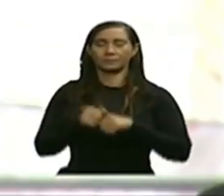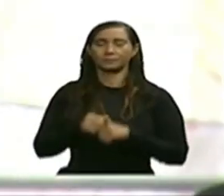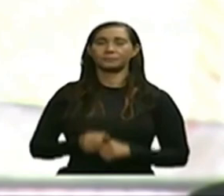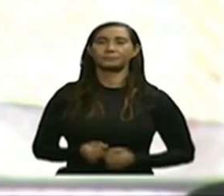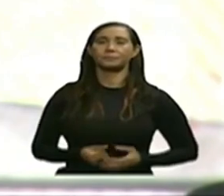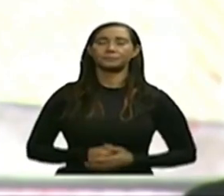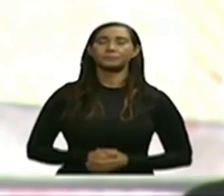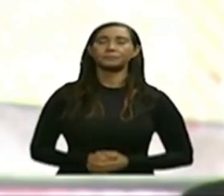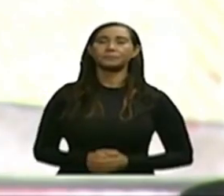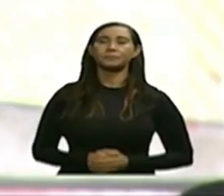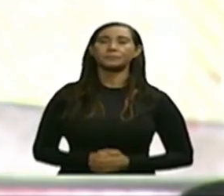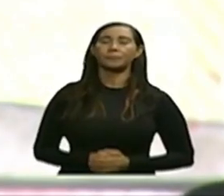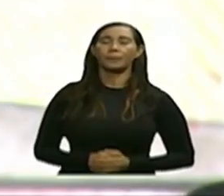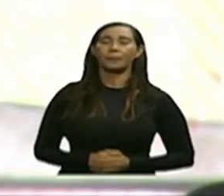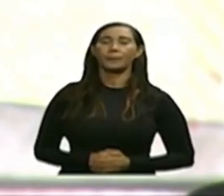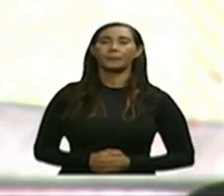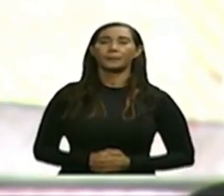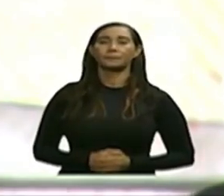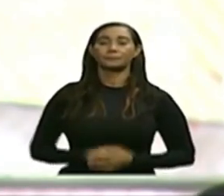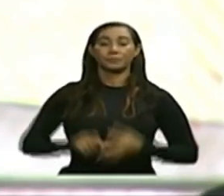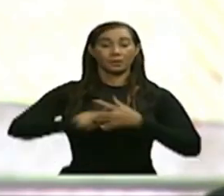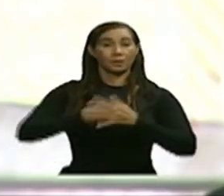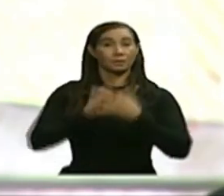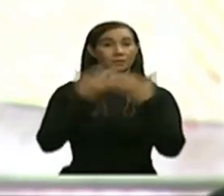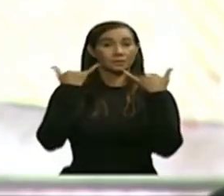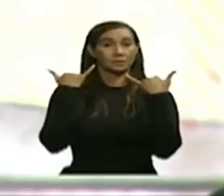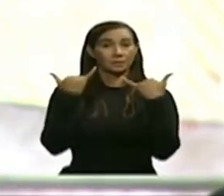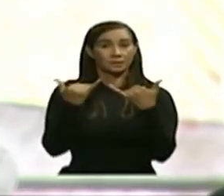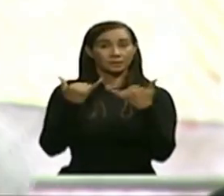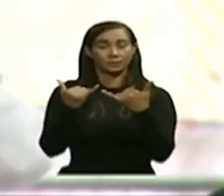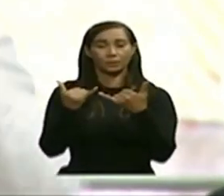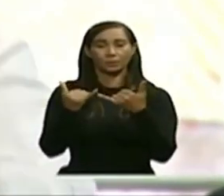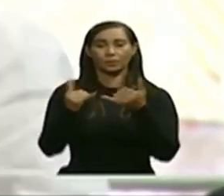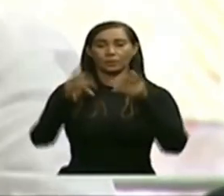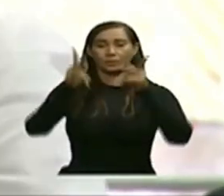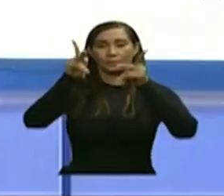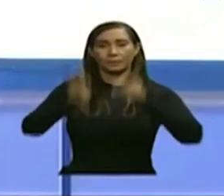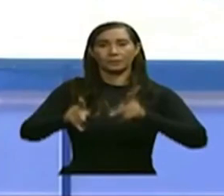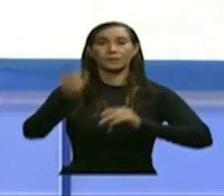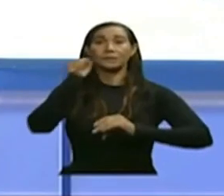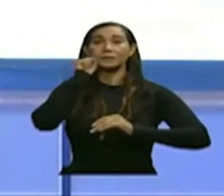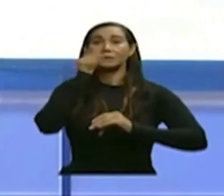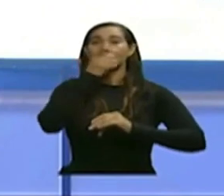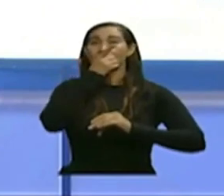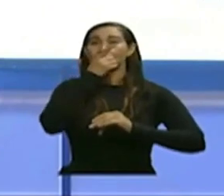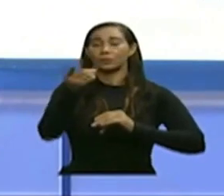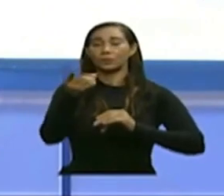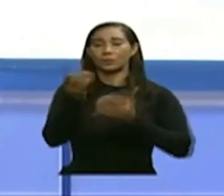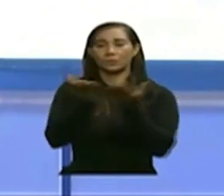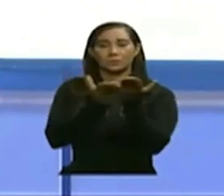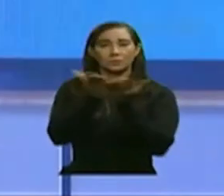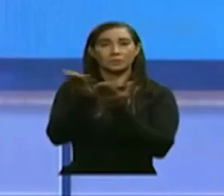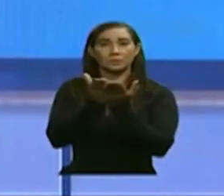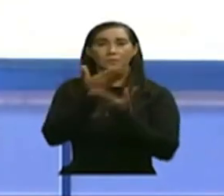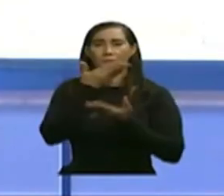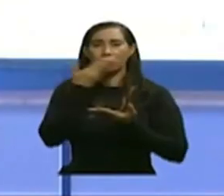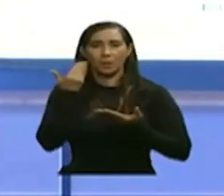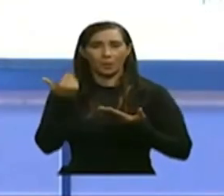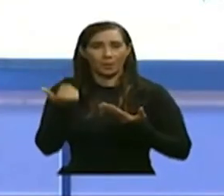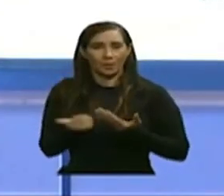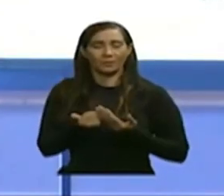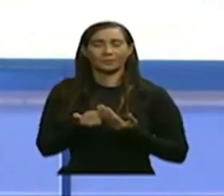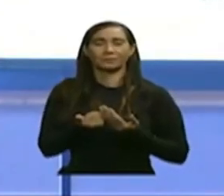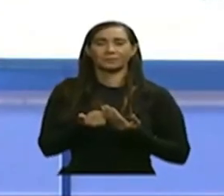proyecto. A partir de hoy, los ciudadanos de Santo Domingo recibirán un servicio más cómodo,